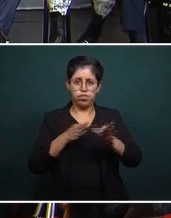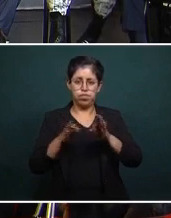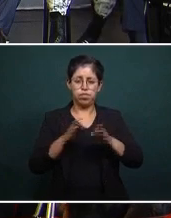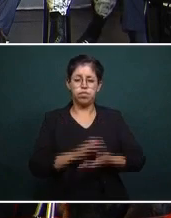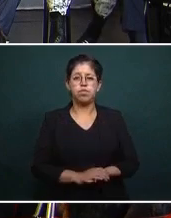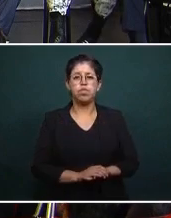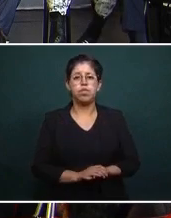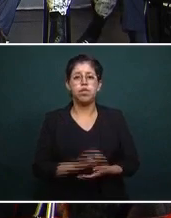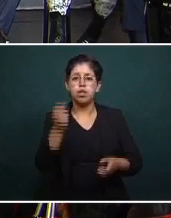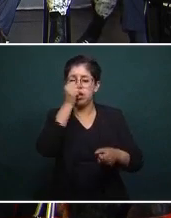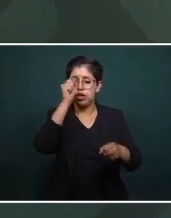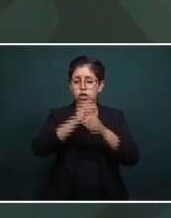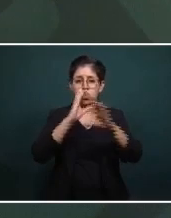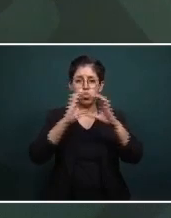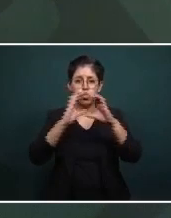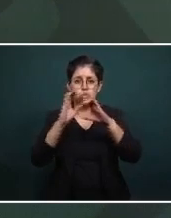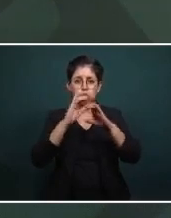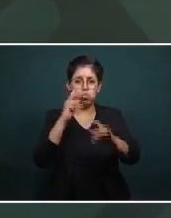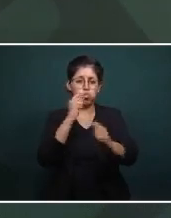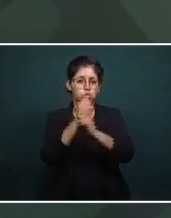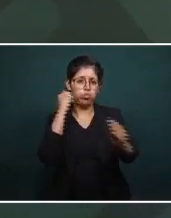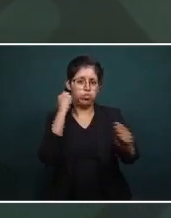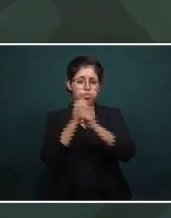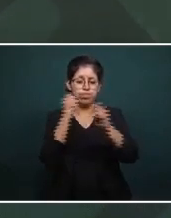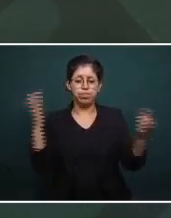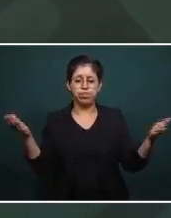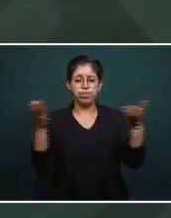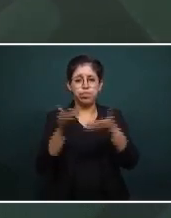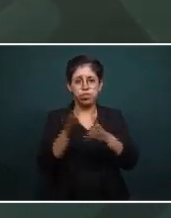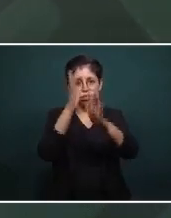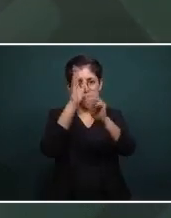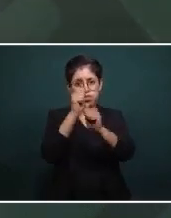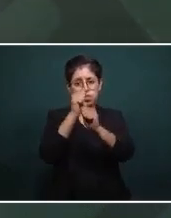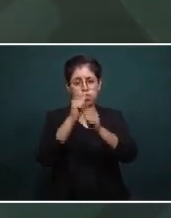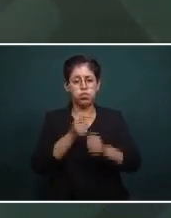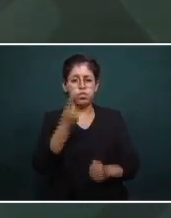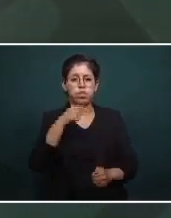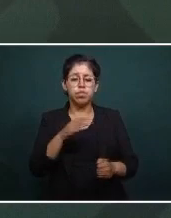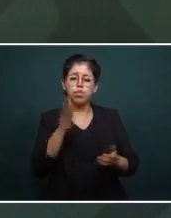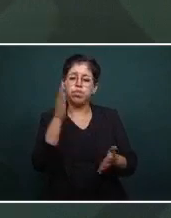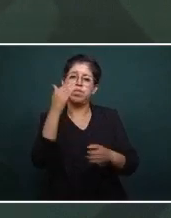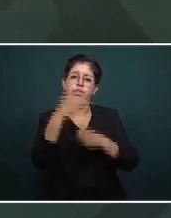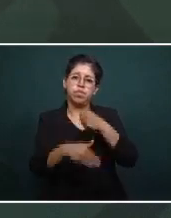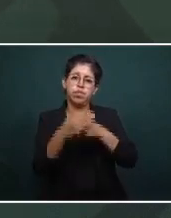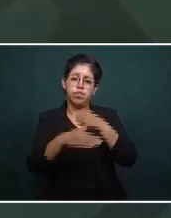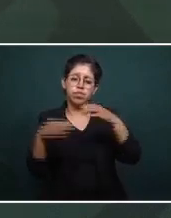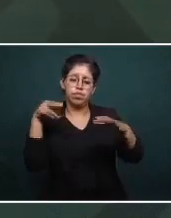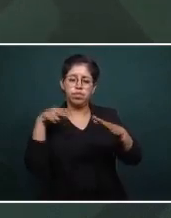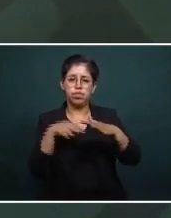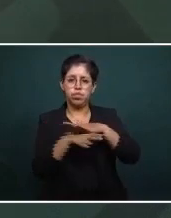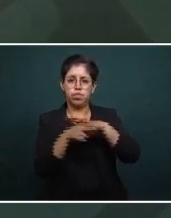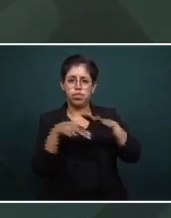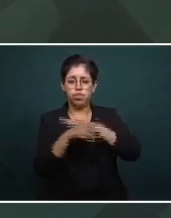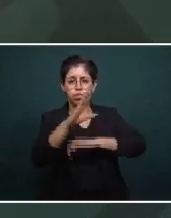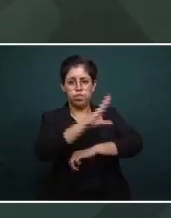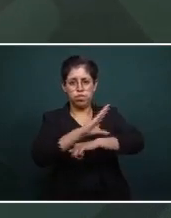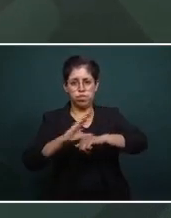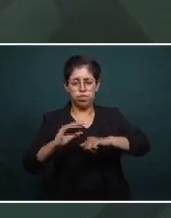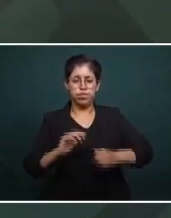Transportes. Les informo que llevamos como 3 o 4